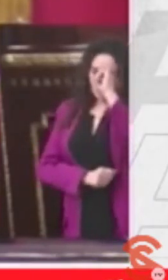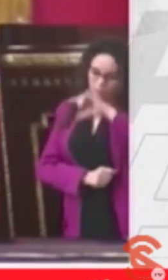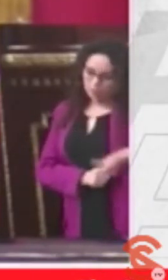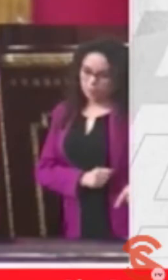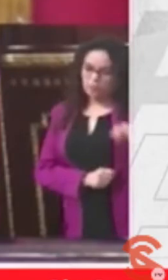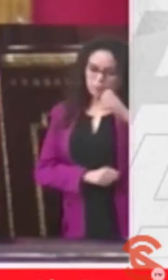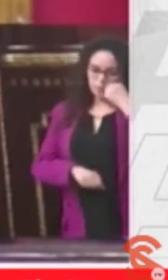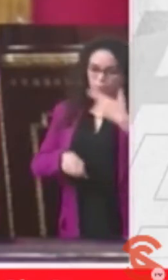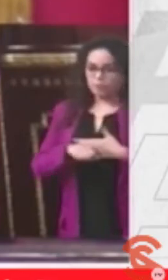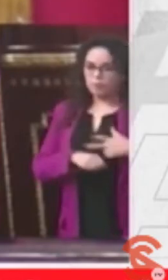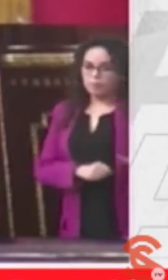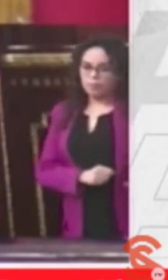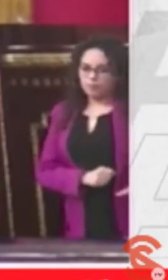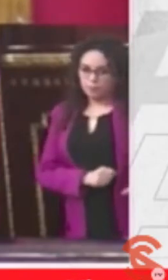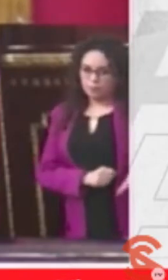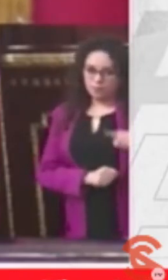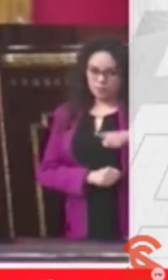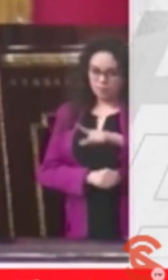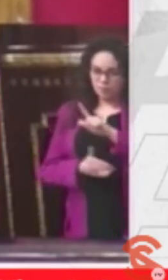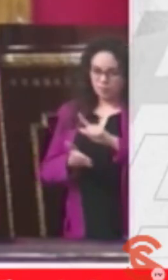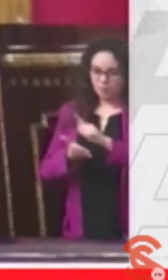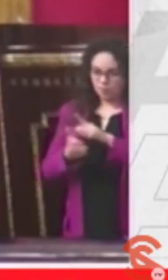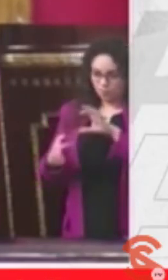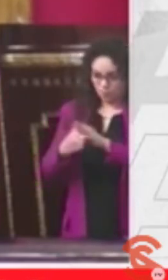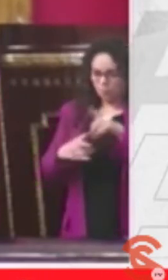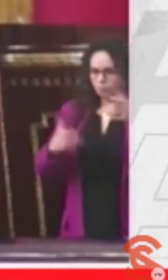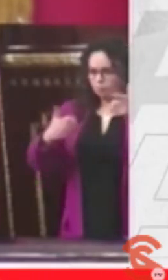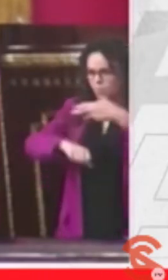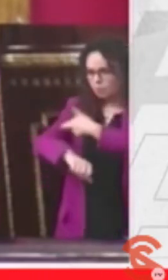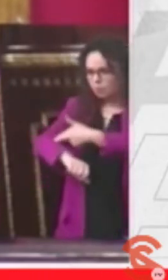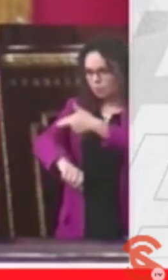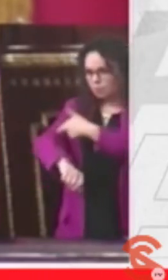de gobierno de la Ciudad de México para los efectos legales a que haya